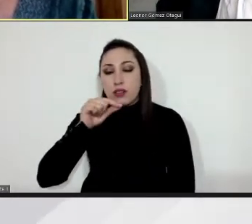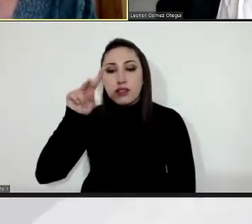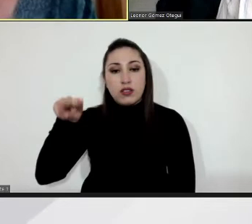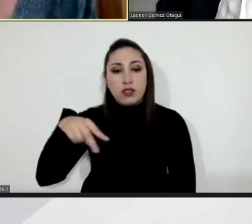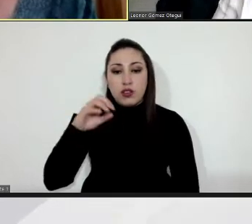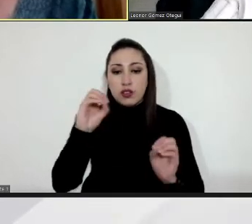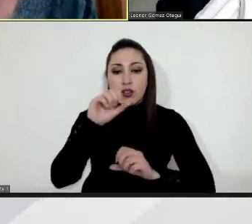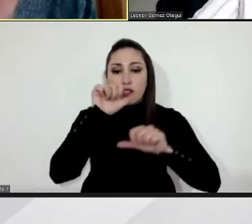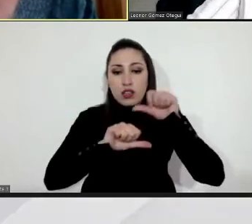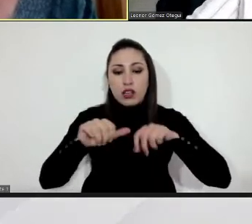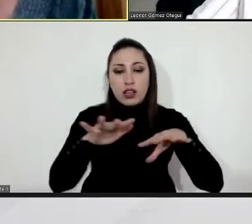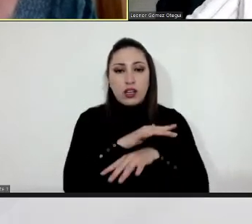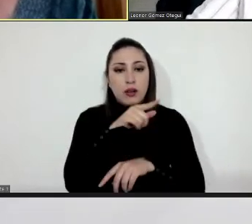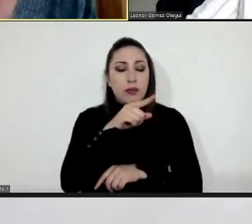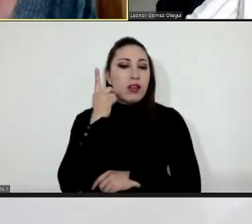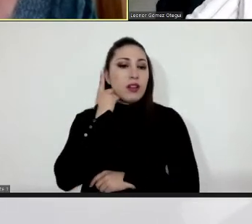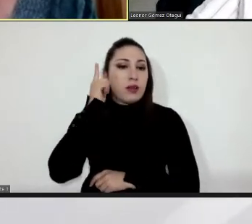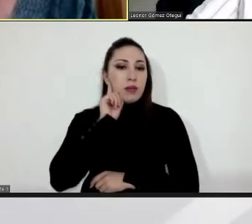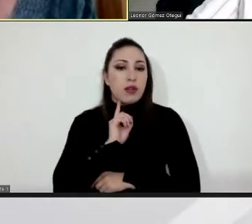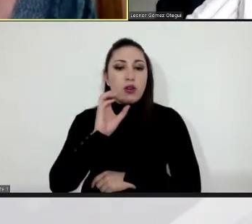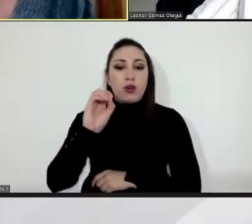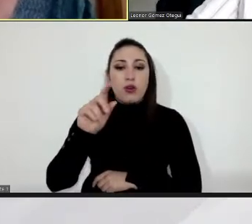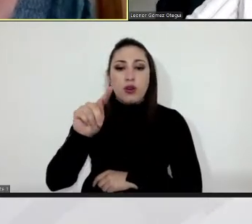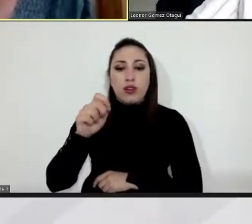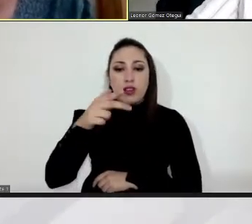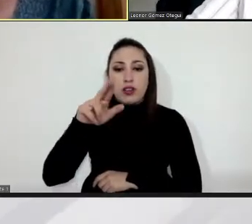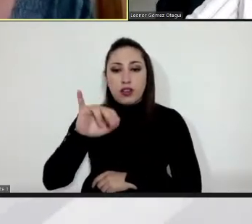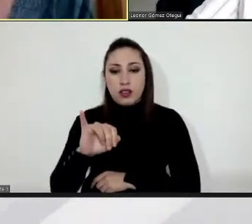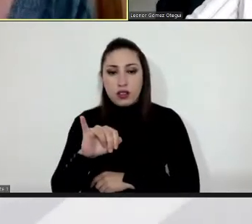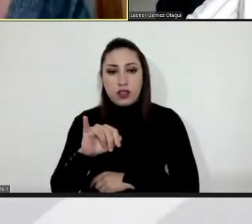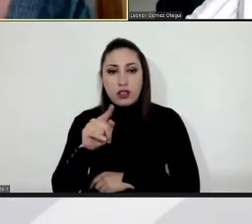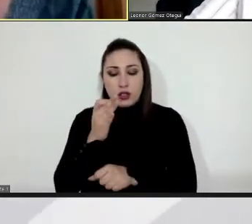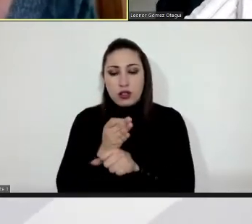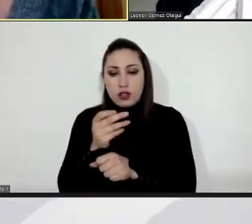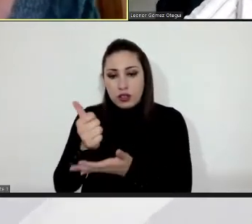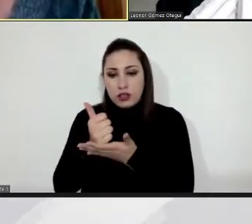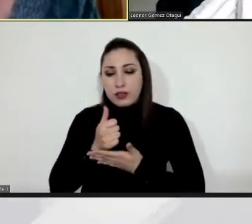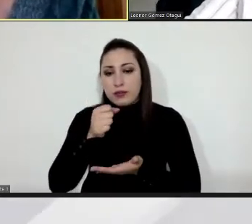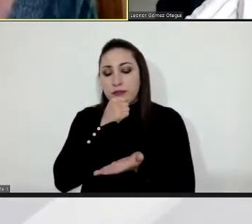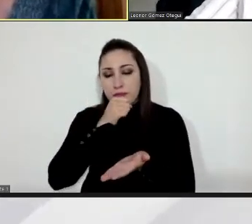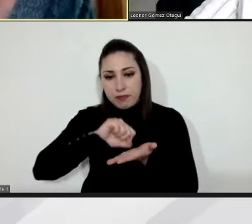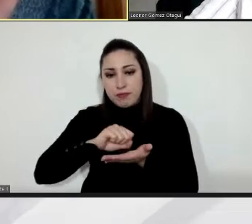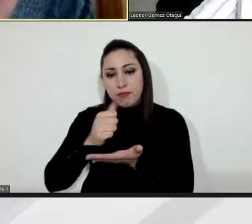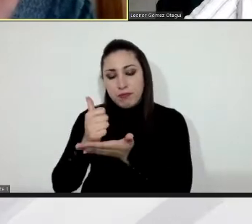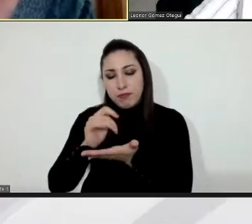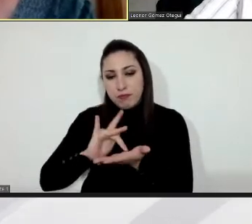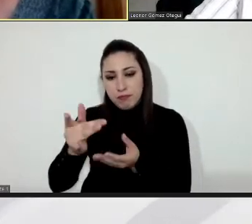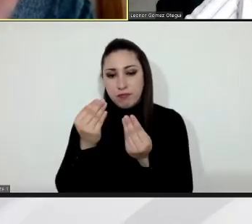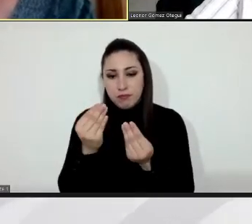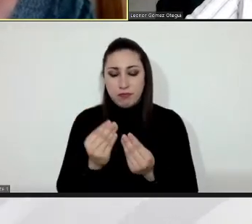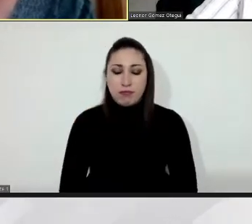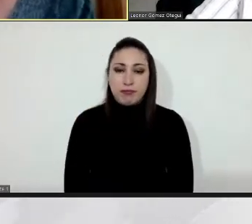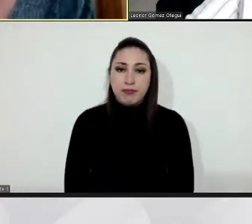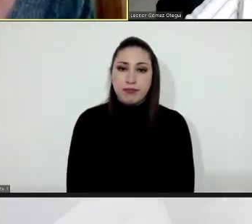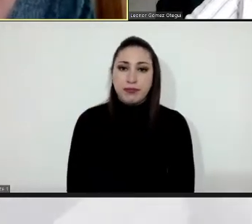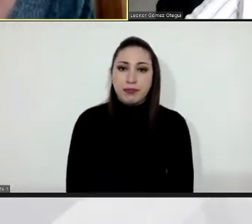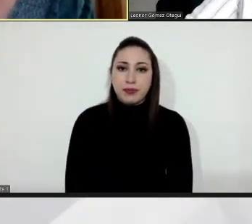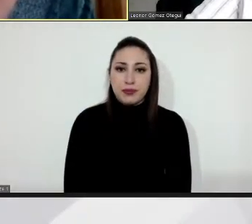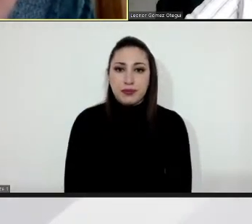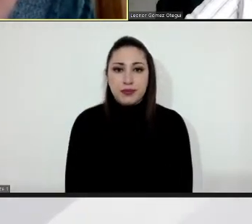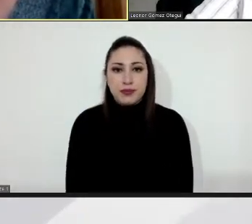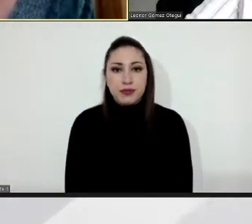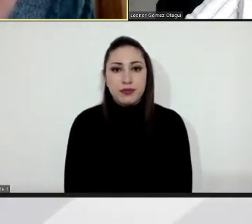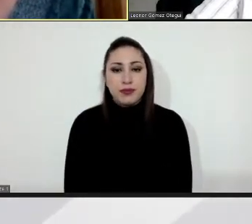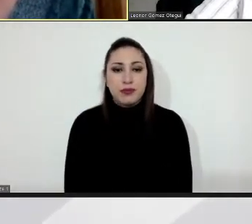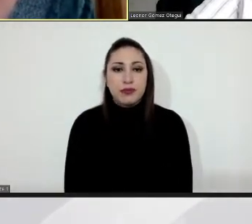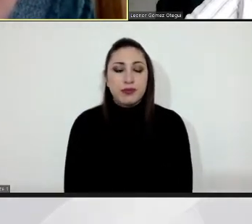secretaria la diputada Leonor Gómez Otegui, a quien agradecemos muchísimo su ayuda, su cooperación. De igual